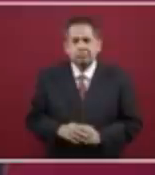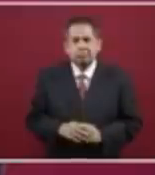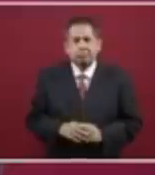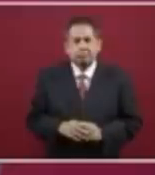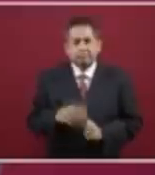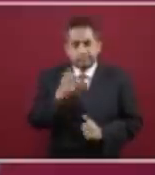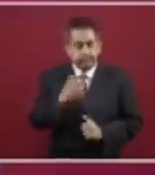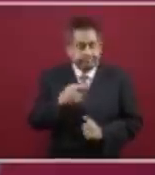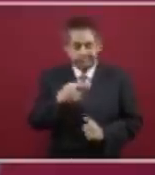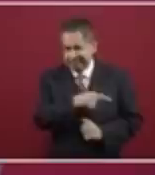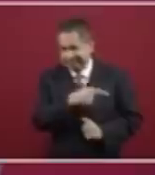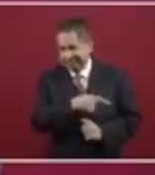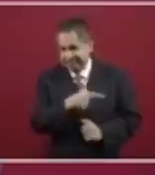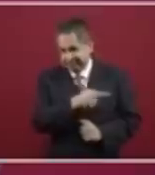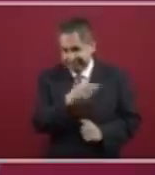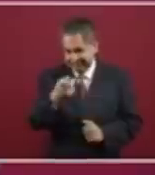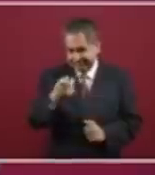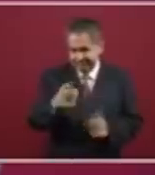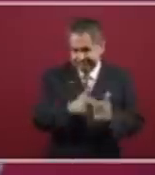Ese partido